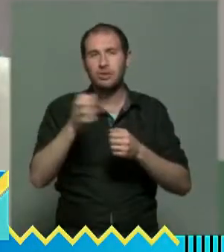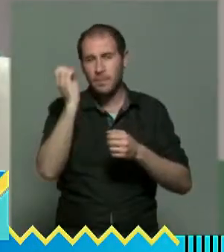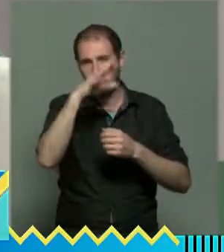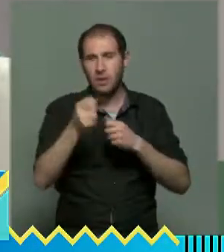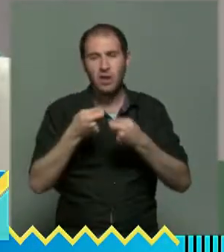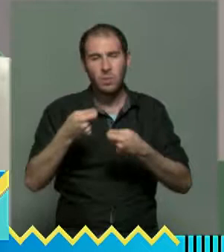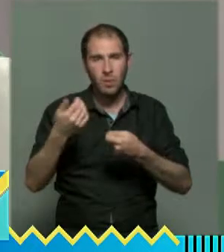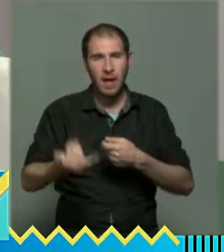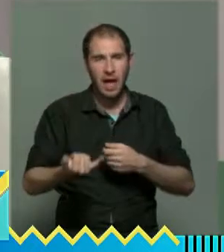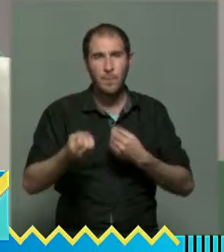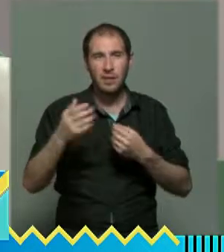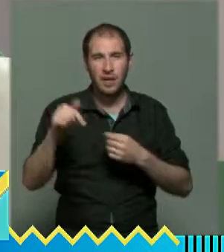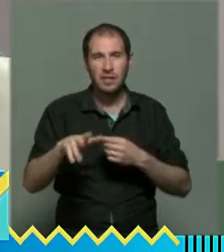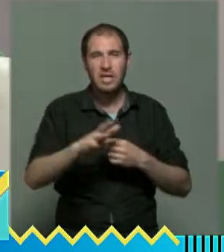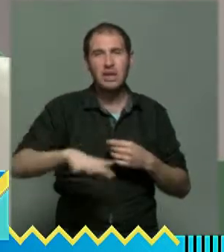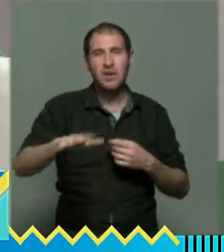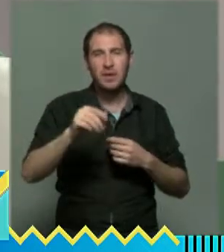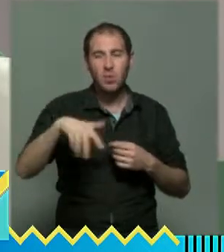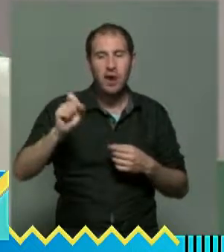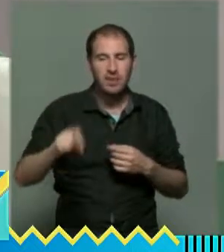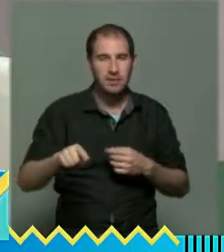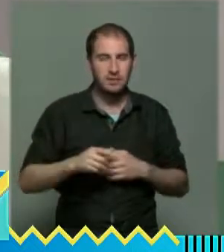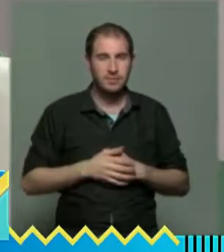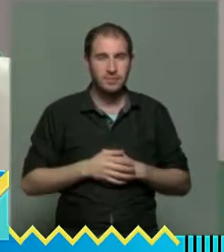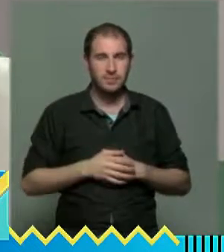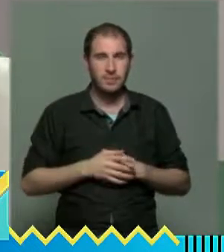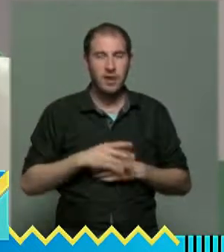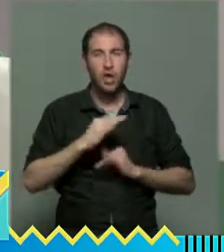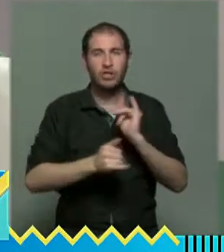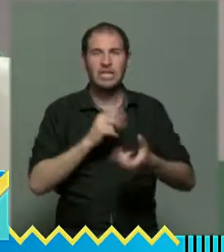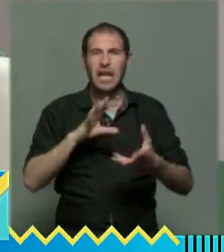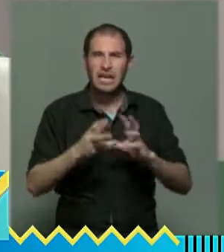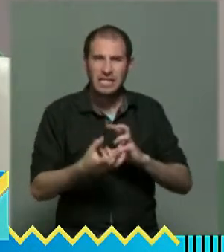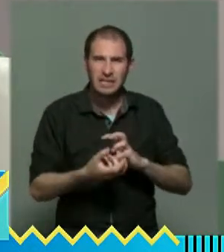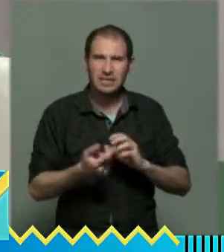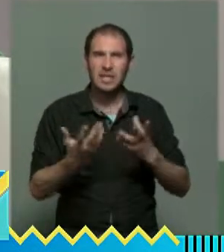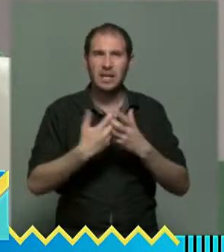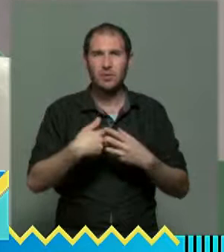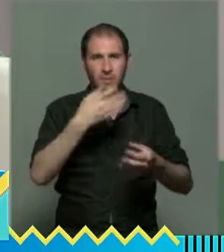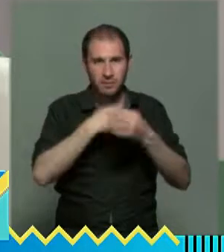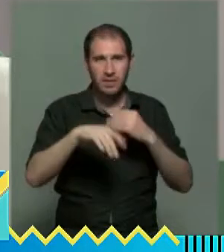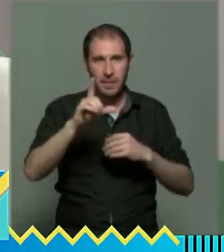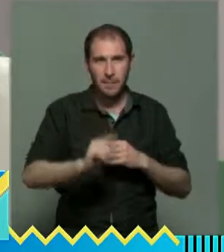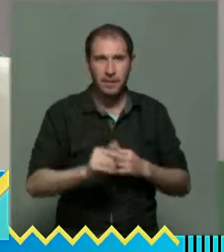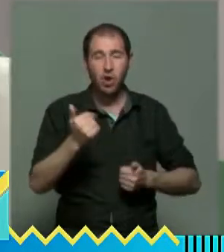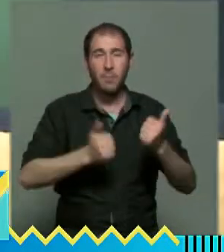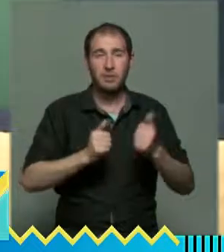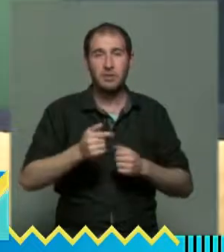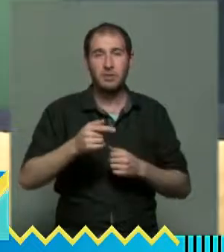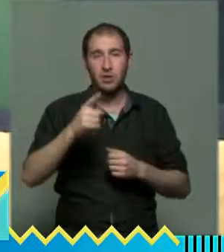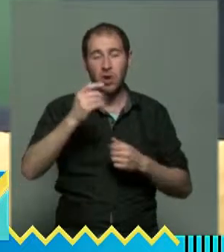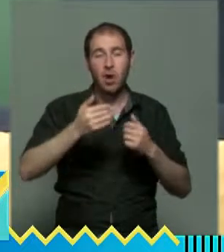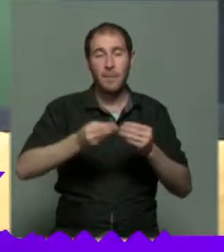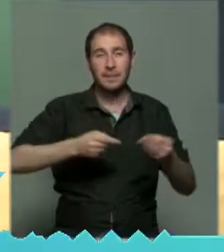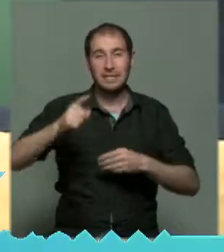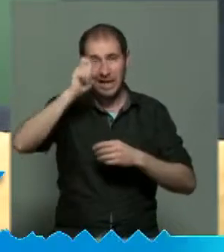o de ayudar, es porque hace la geografía del lugar. Entonces, cuando hablamos de crisis, la crisis tiene que ver con que se vende menos, que competimos contra enormes